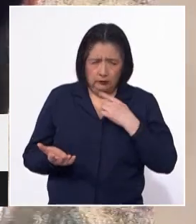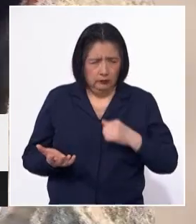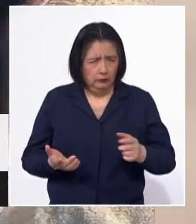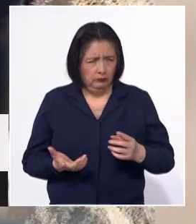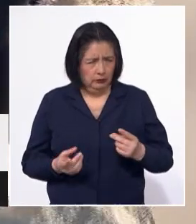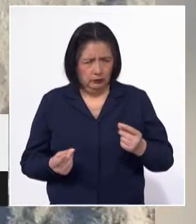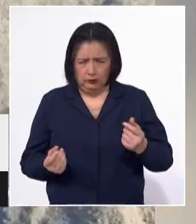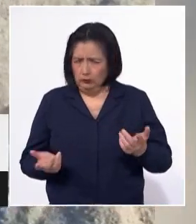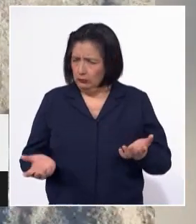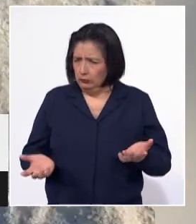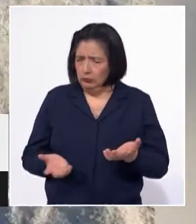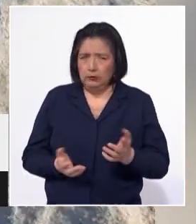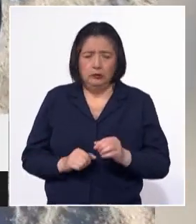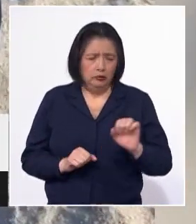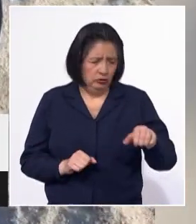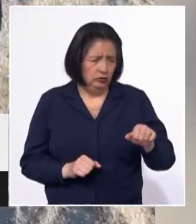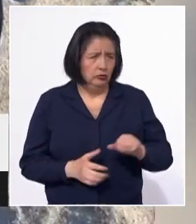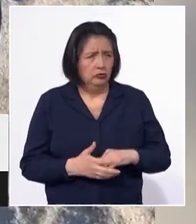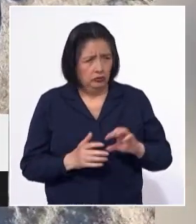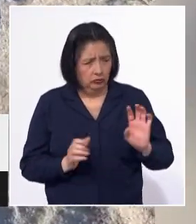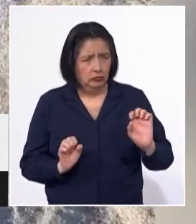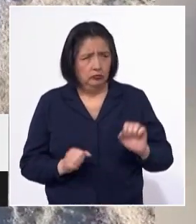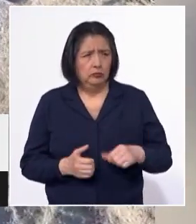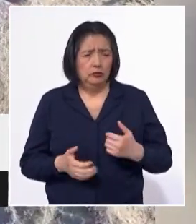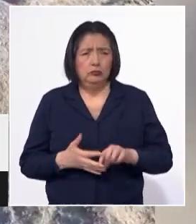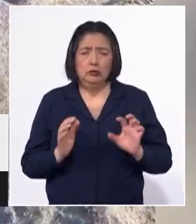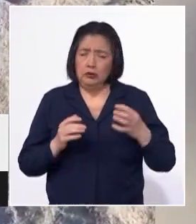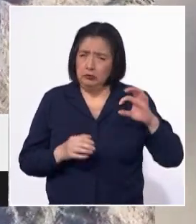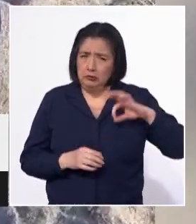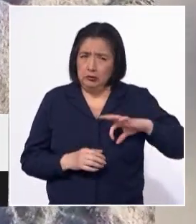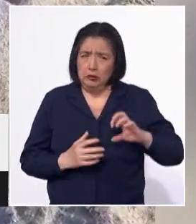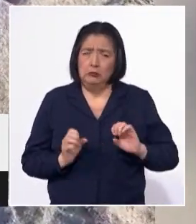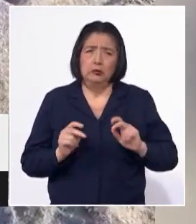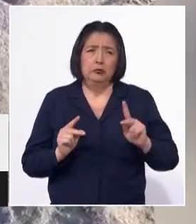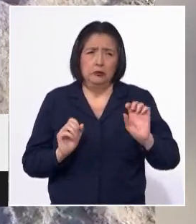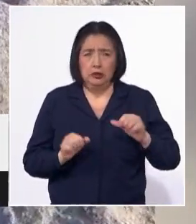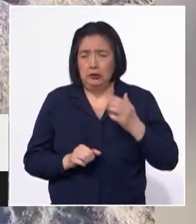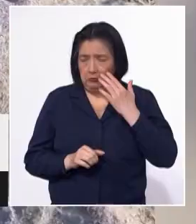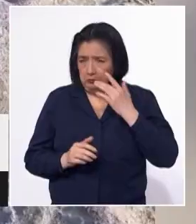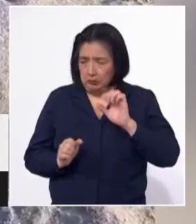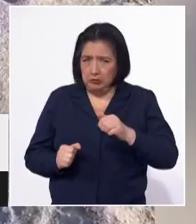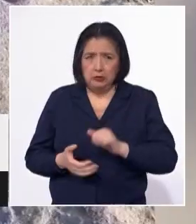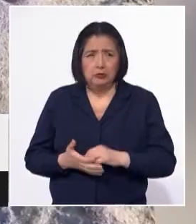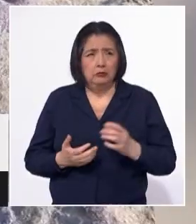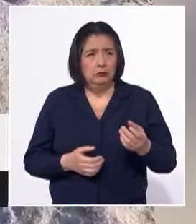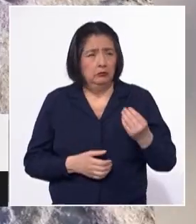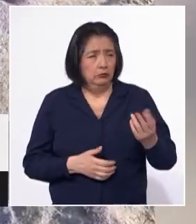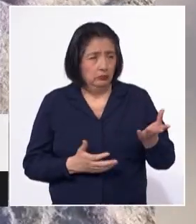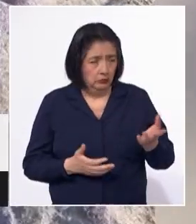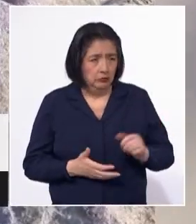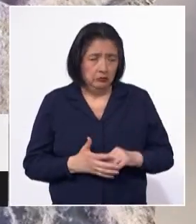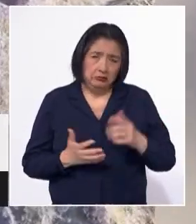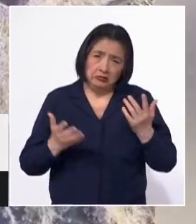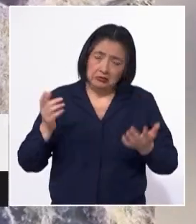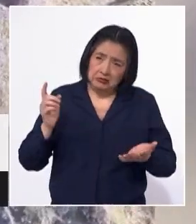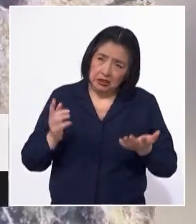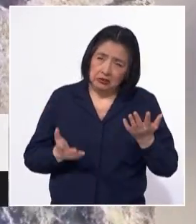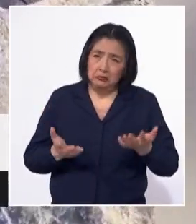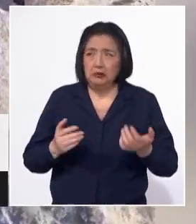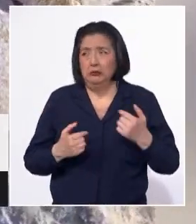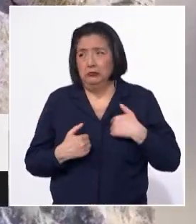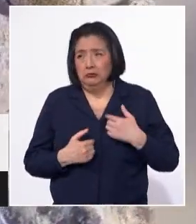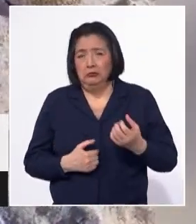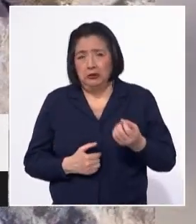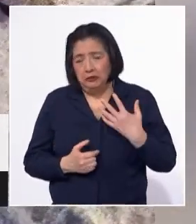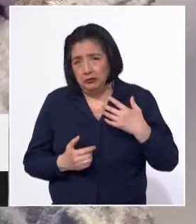tan rápido. Sí, mamá, voy a aprovechar la oportunidad, mamá. Porque si por A o B, mamá, me